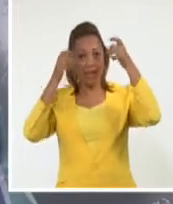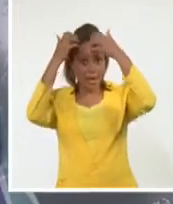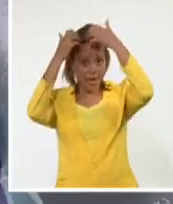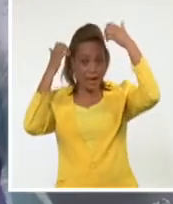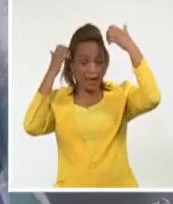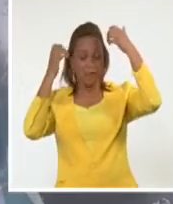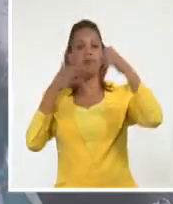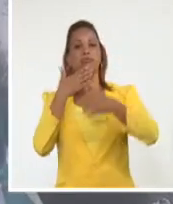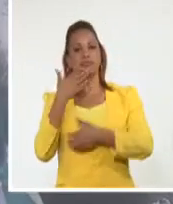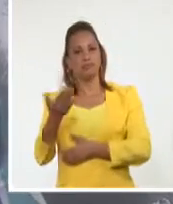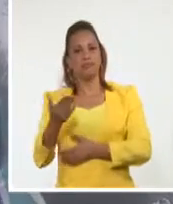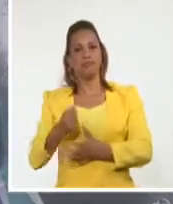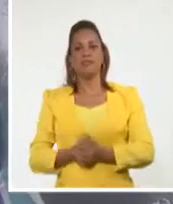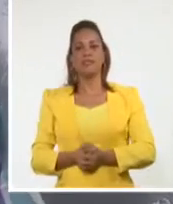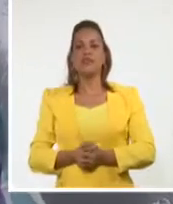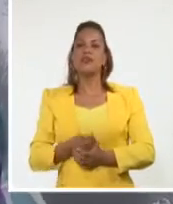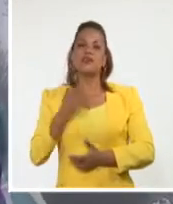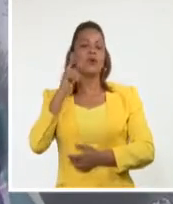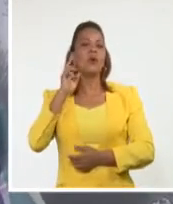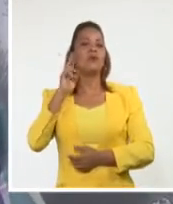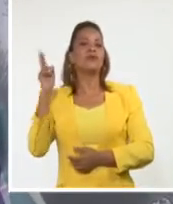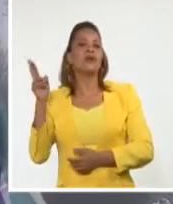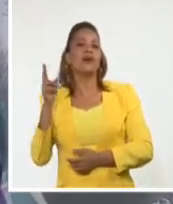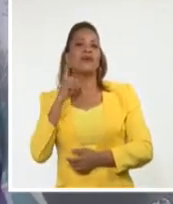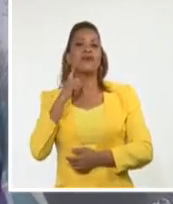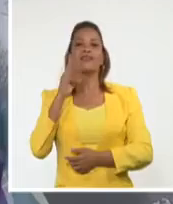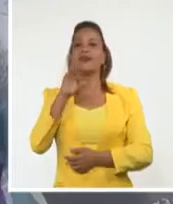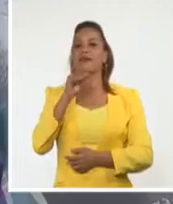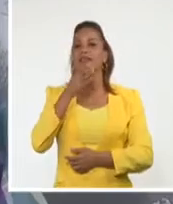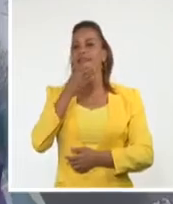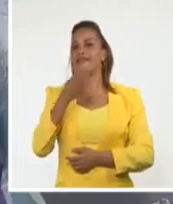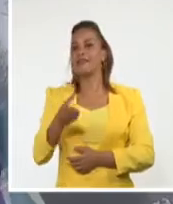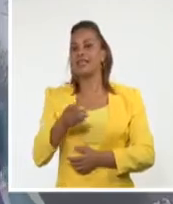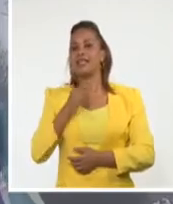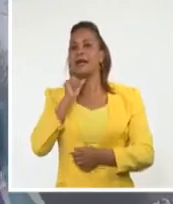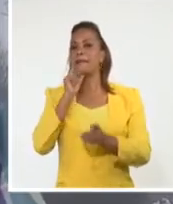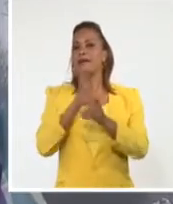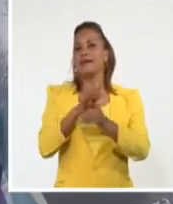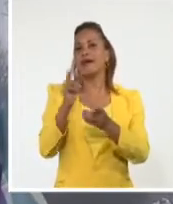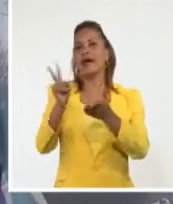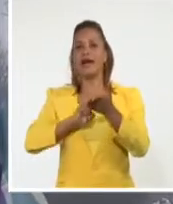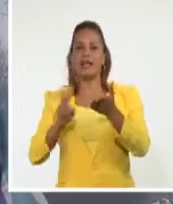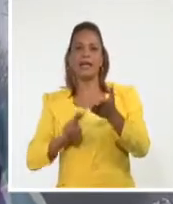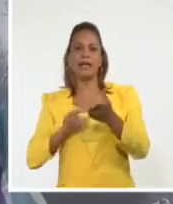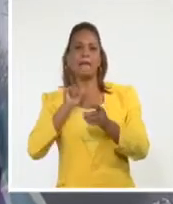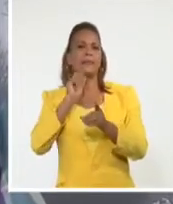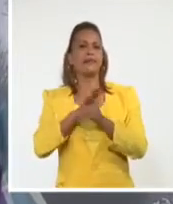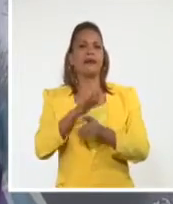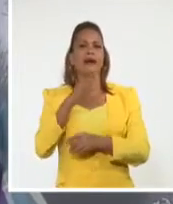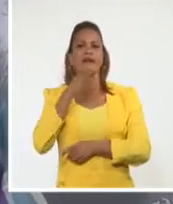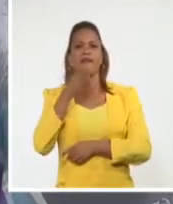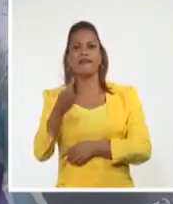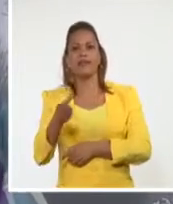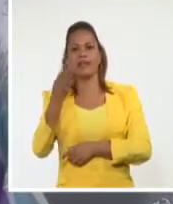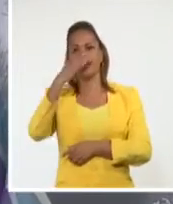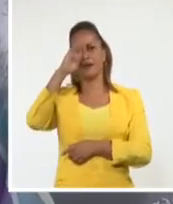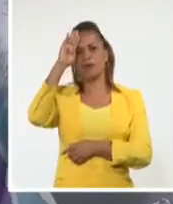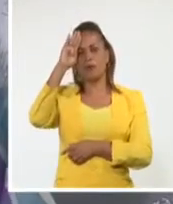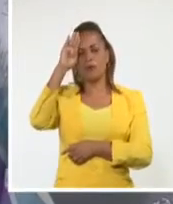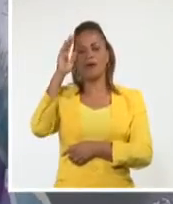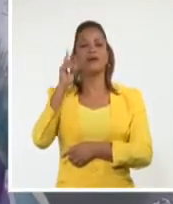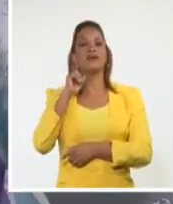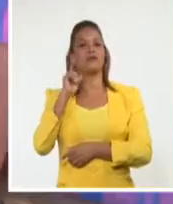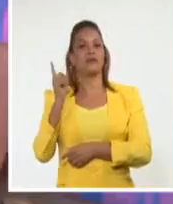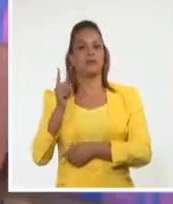Fidel, chico, sin conocer. Cuando empezaron a leer, empezaron a hablar de Fidel, empezaron a hablar de Cuba. Ellos